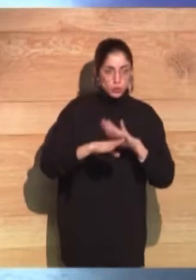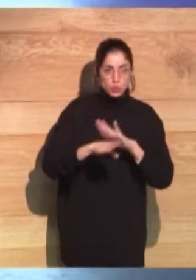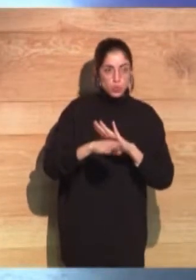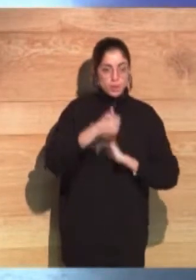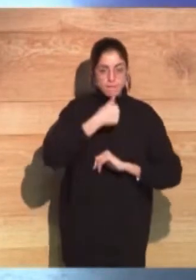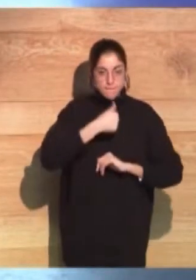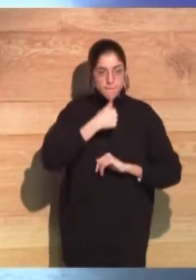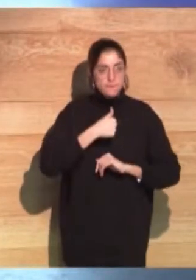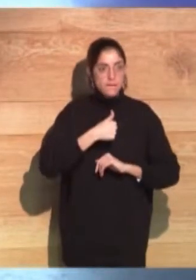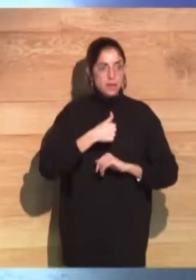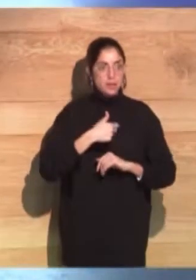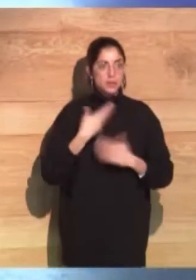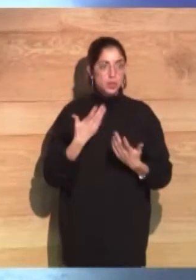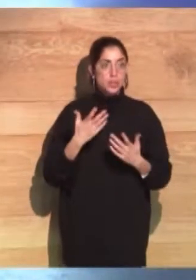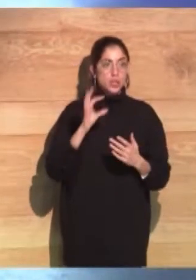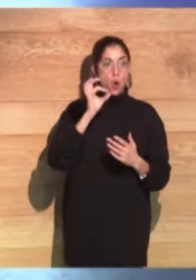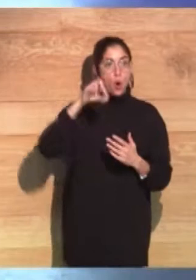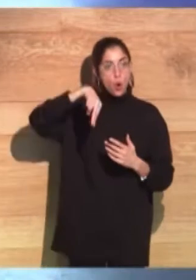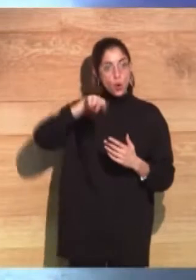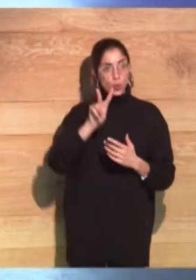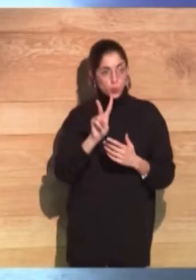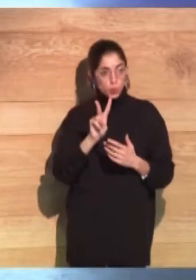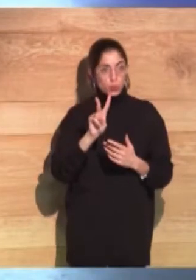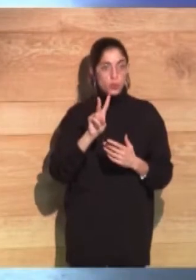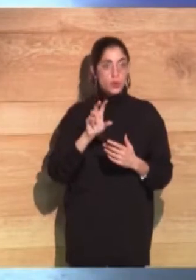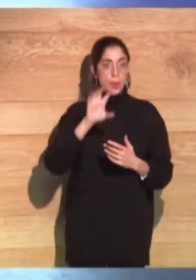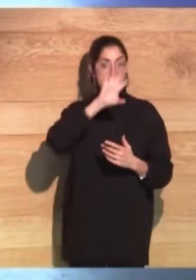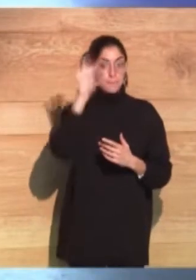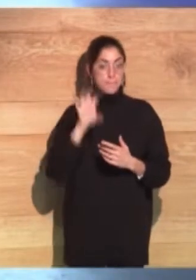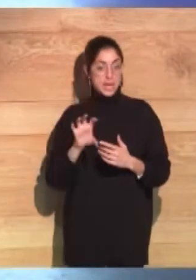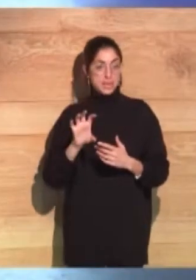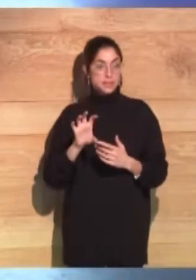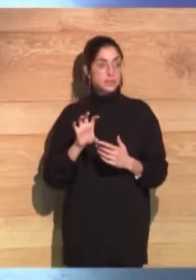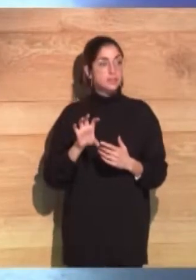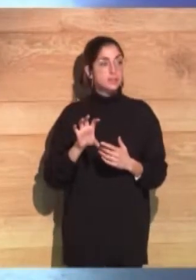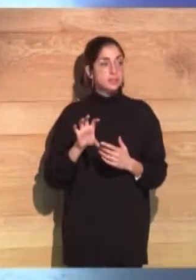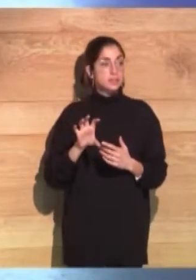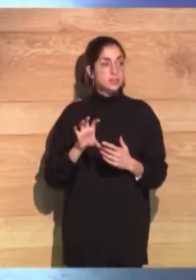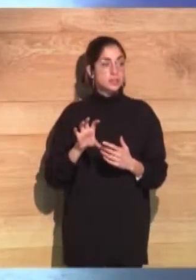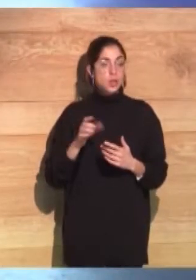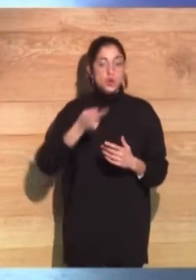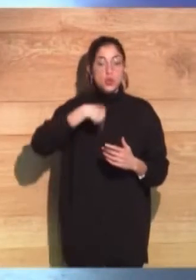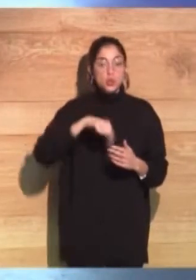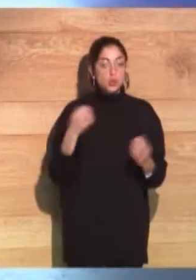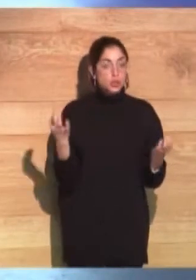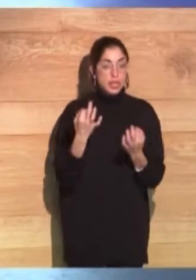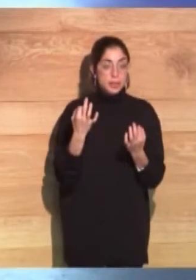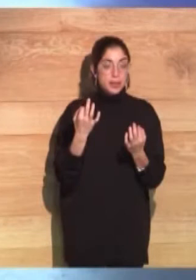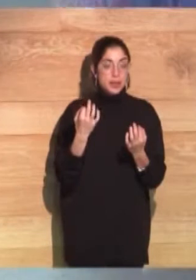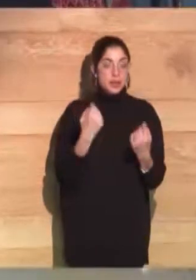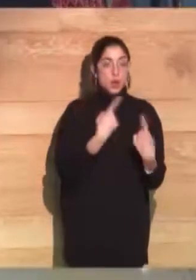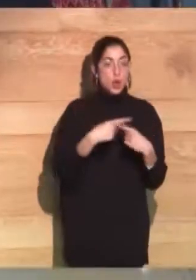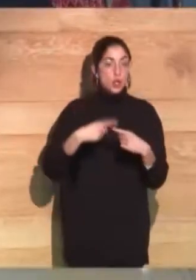Y tanto en las Naciones Unidas como en nuestros países debemos hacer más.